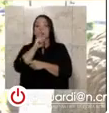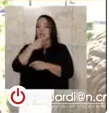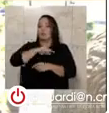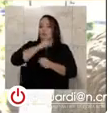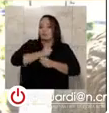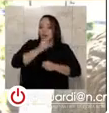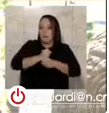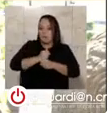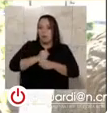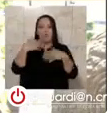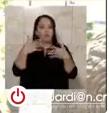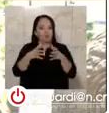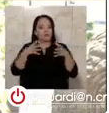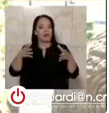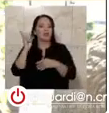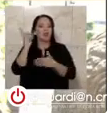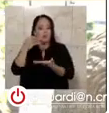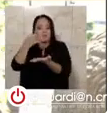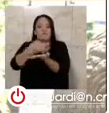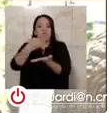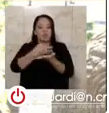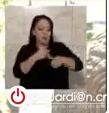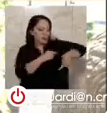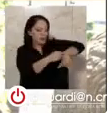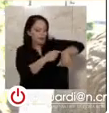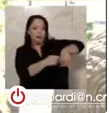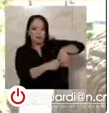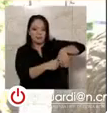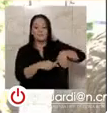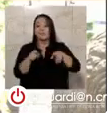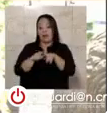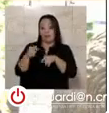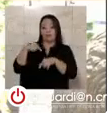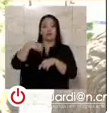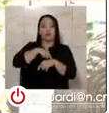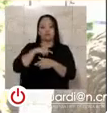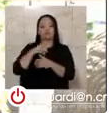en fronteras, no solo hemos detectado en estos días a un marero que fue